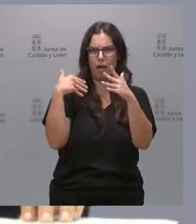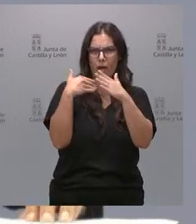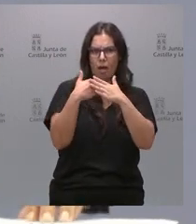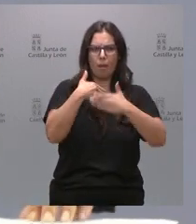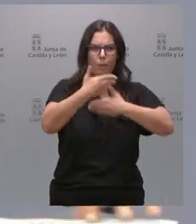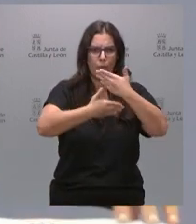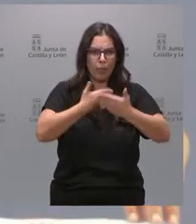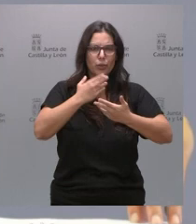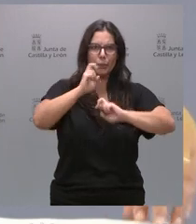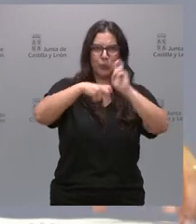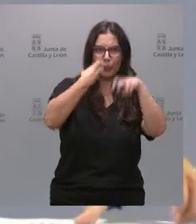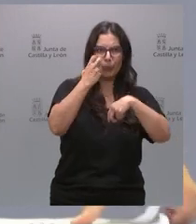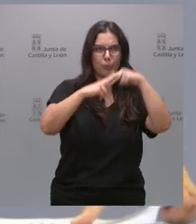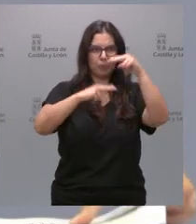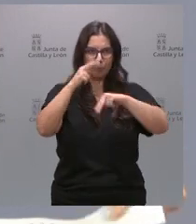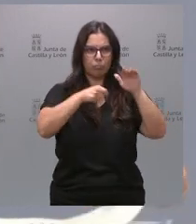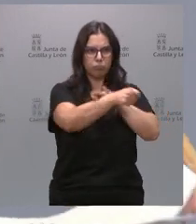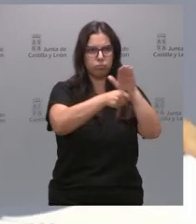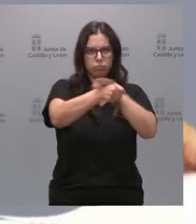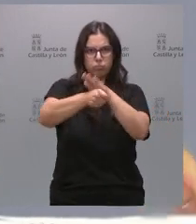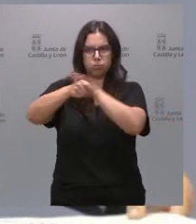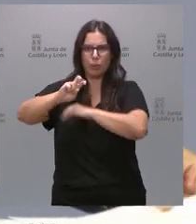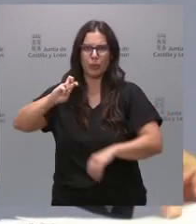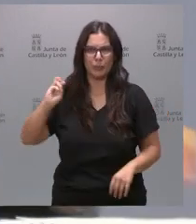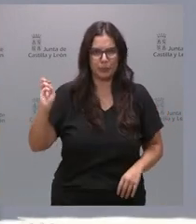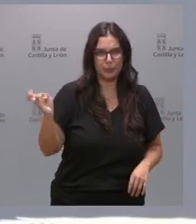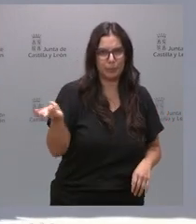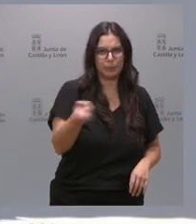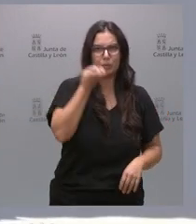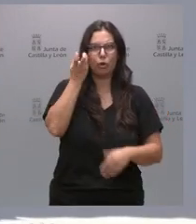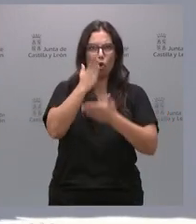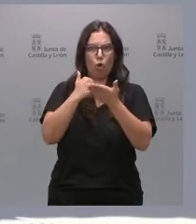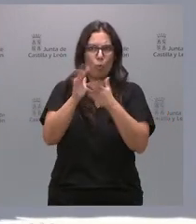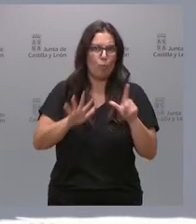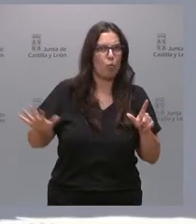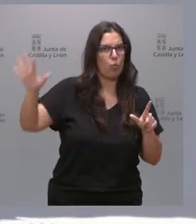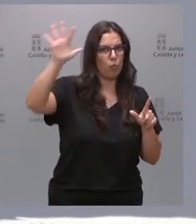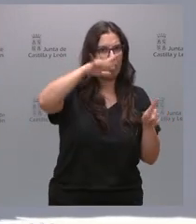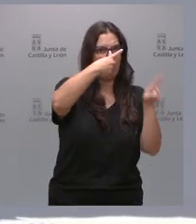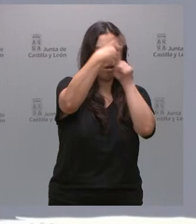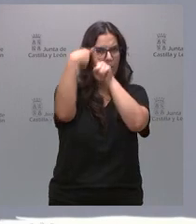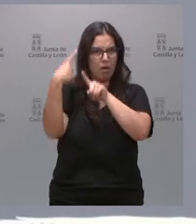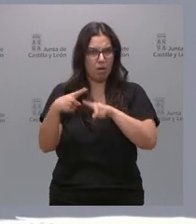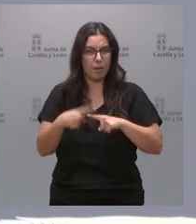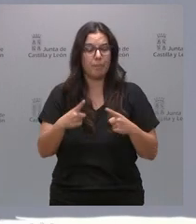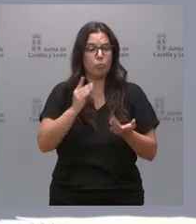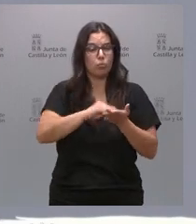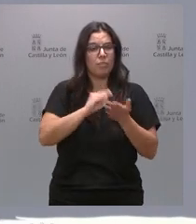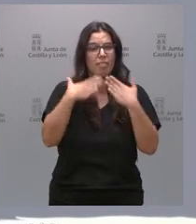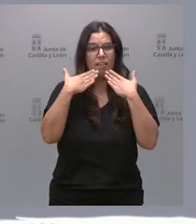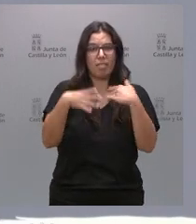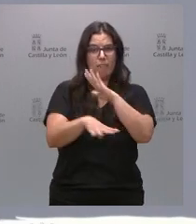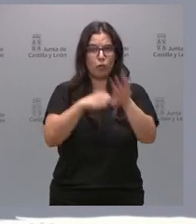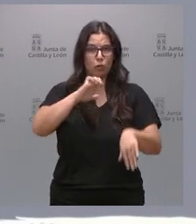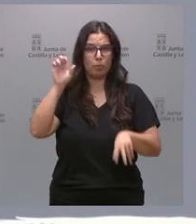de realización de inversiones en varias localidades de nuestra comunidad Autónoma y muchos de ellos con fondos europeos de la nueva